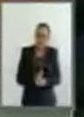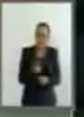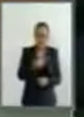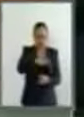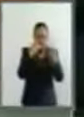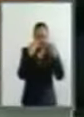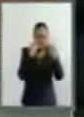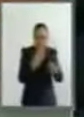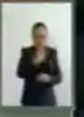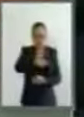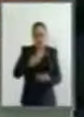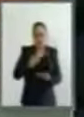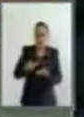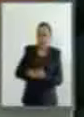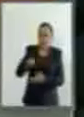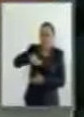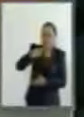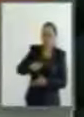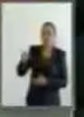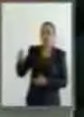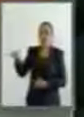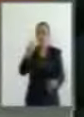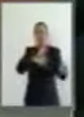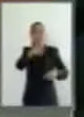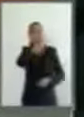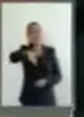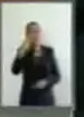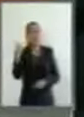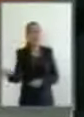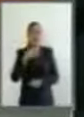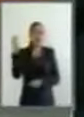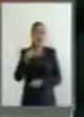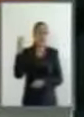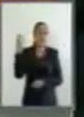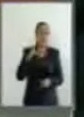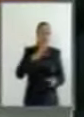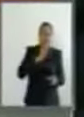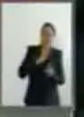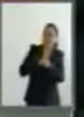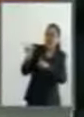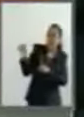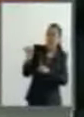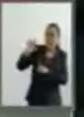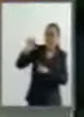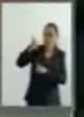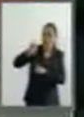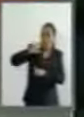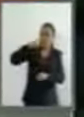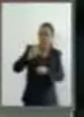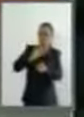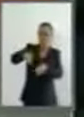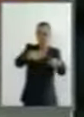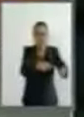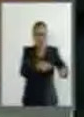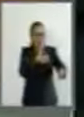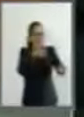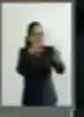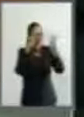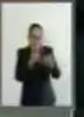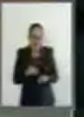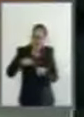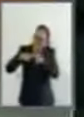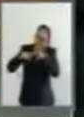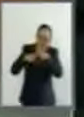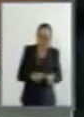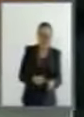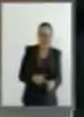le estamos diciendo aquí discursos como si Encinas ya se fuera al Senado a asumir otro encargo. No, él va a continuar con